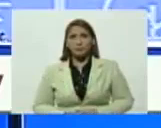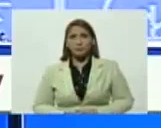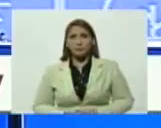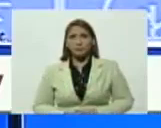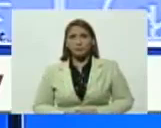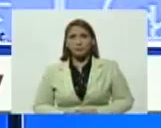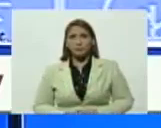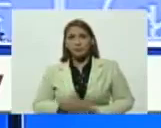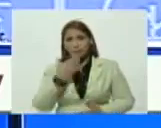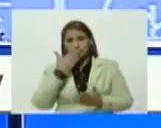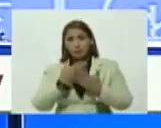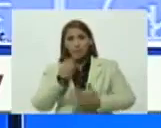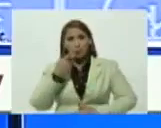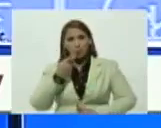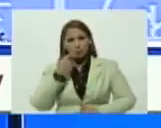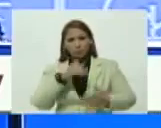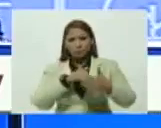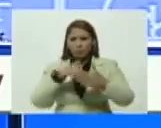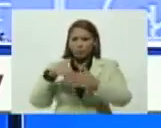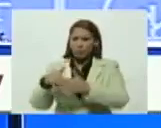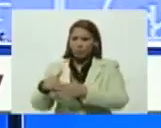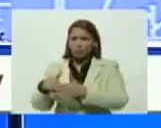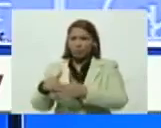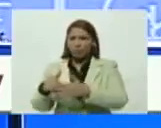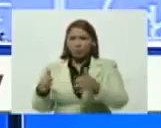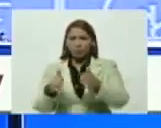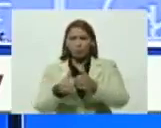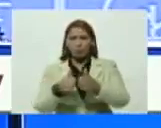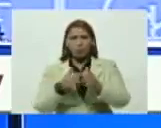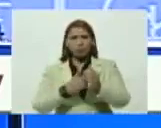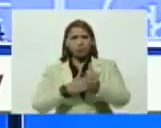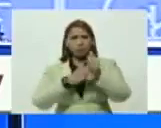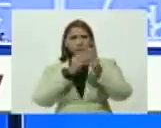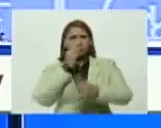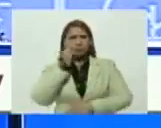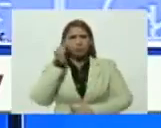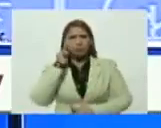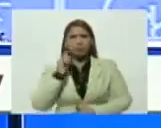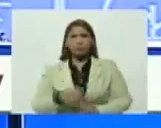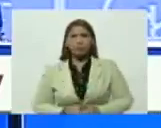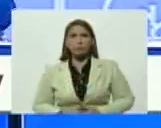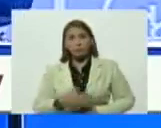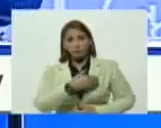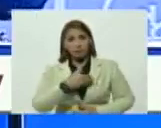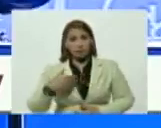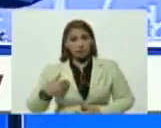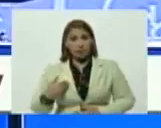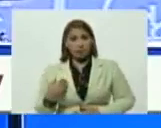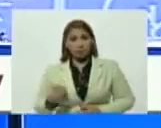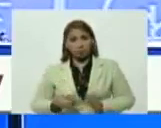El frente político electoral, con sus líderes y lideresas. Yo quiero presentar